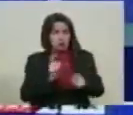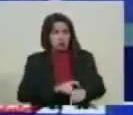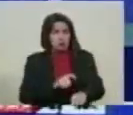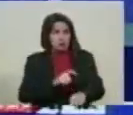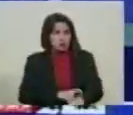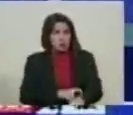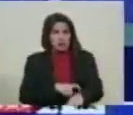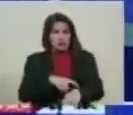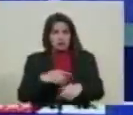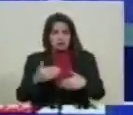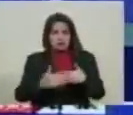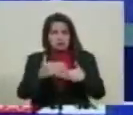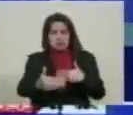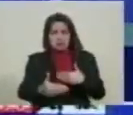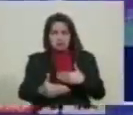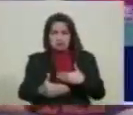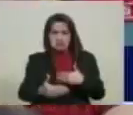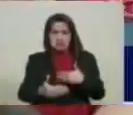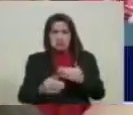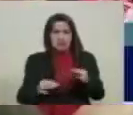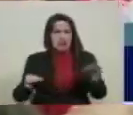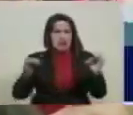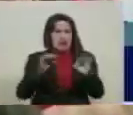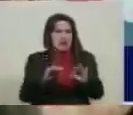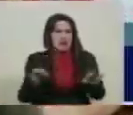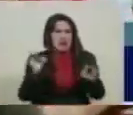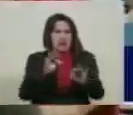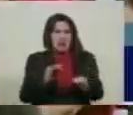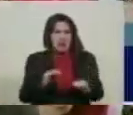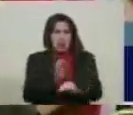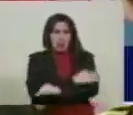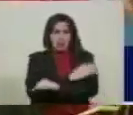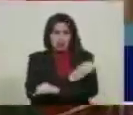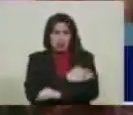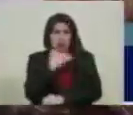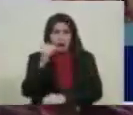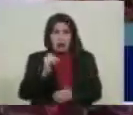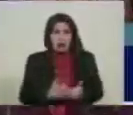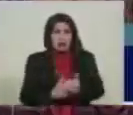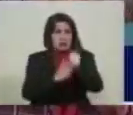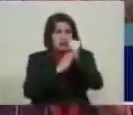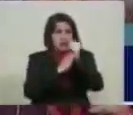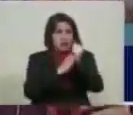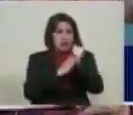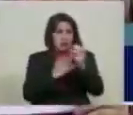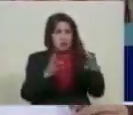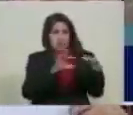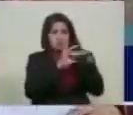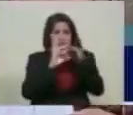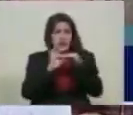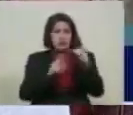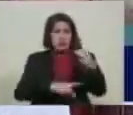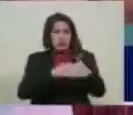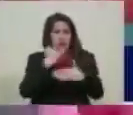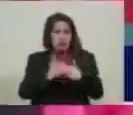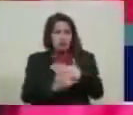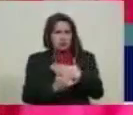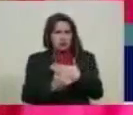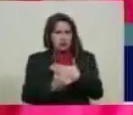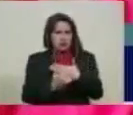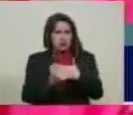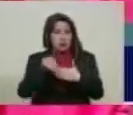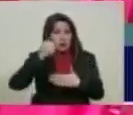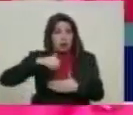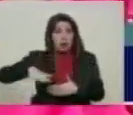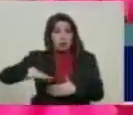a mediano plazo. Tienen un liderazgo, están cohesionados en un proyecto, el pueblo